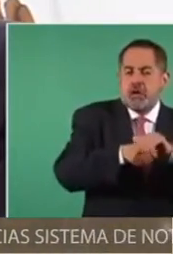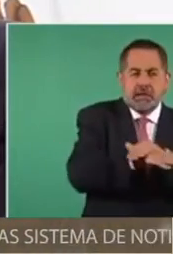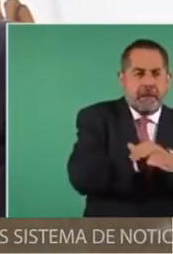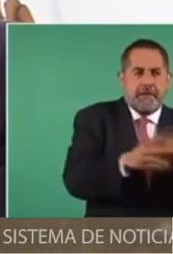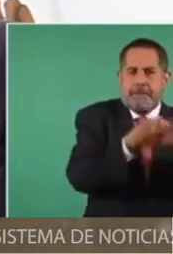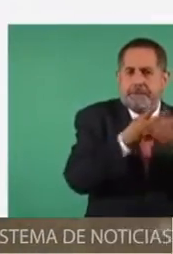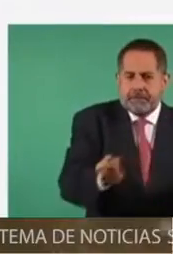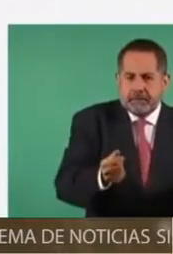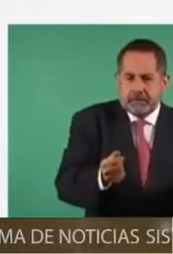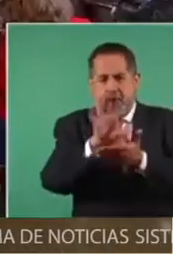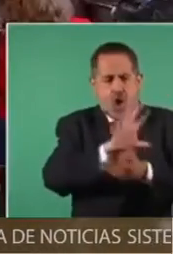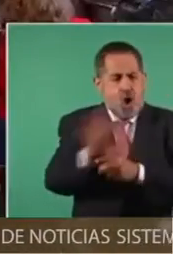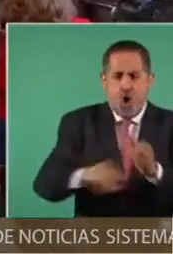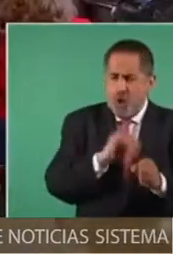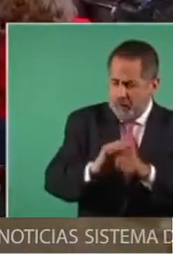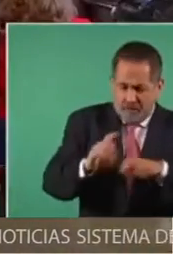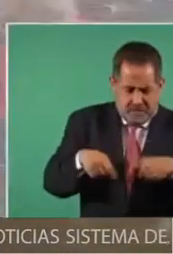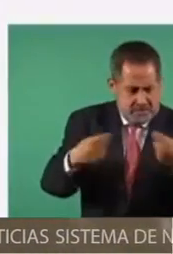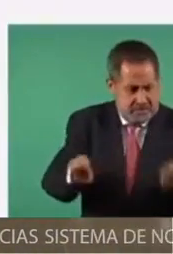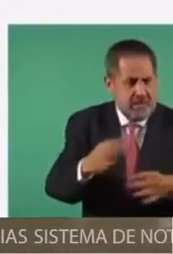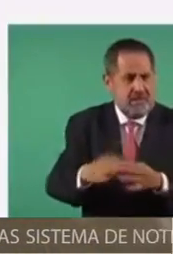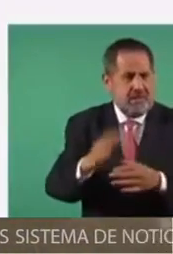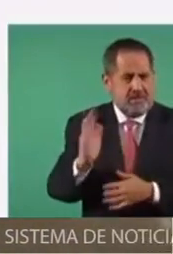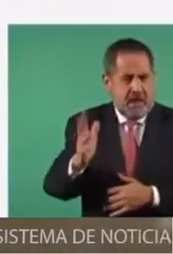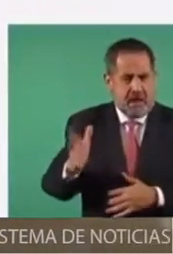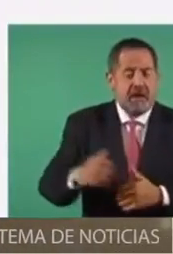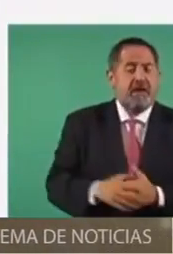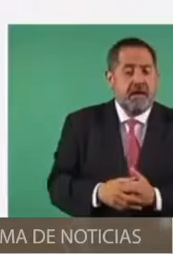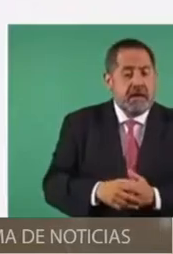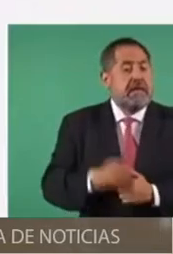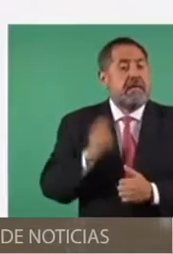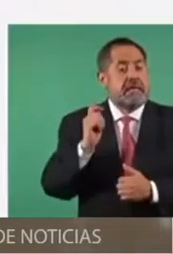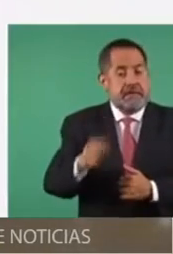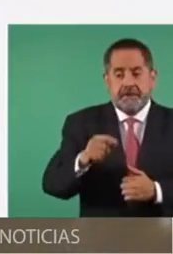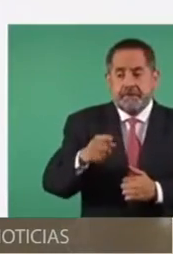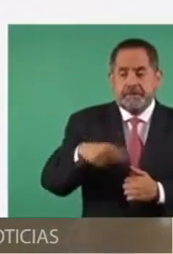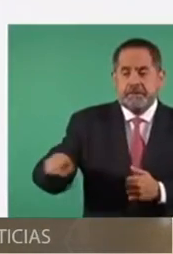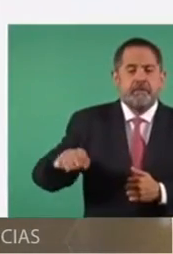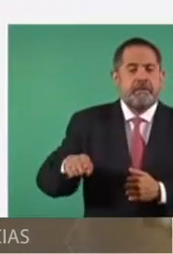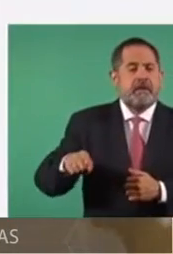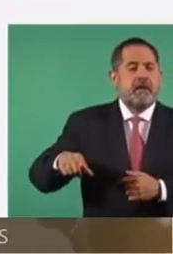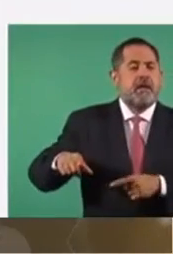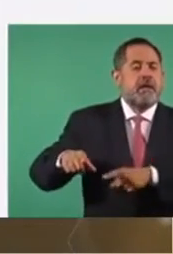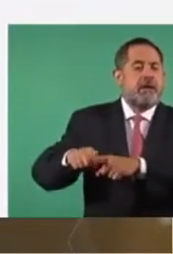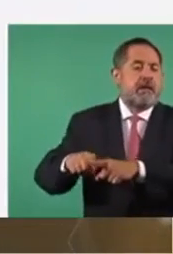les cae la voladora que les vienen prometiendo desde el 2018. Para el sistema